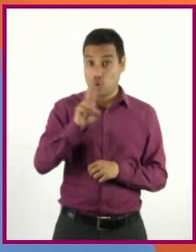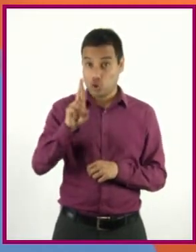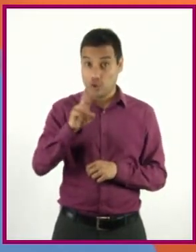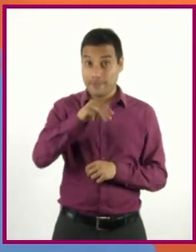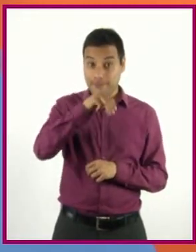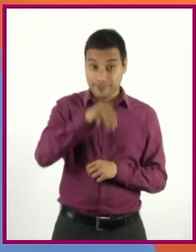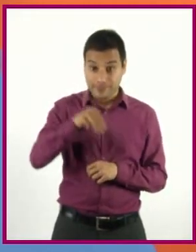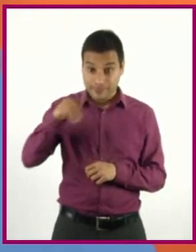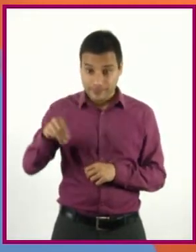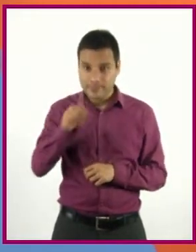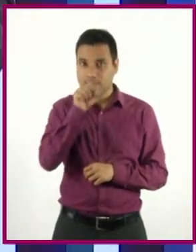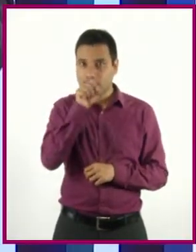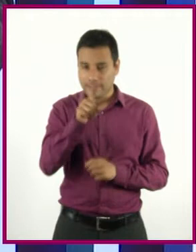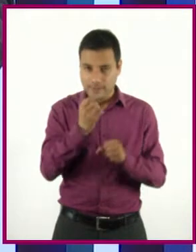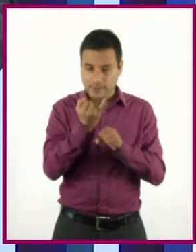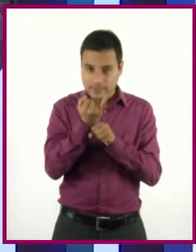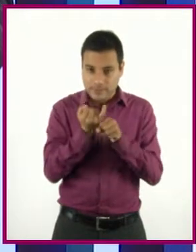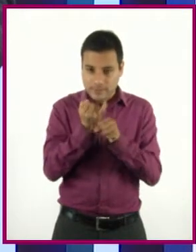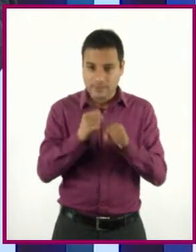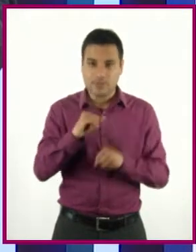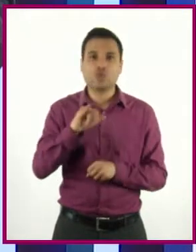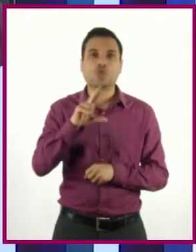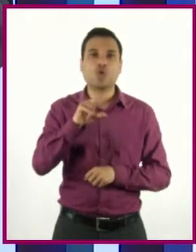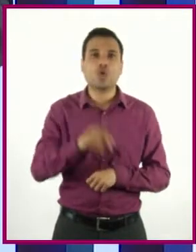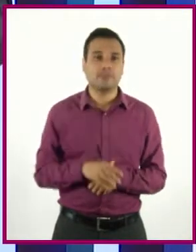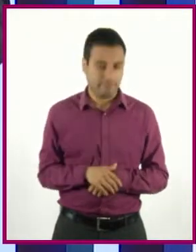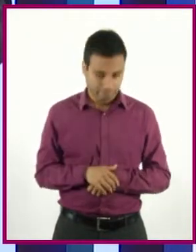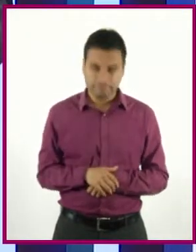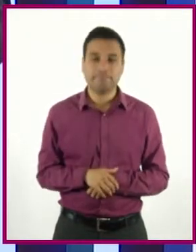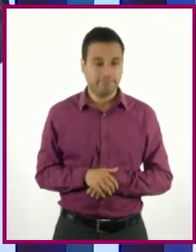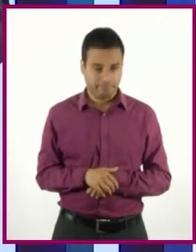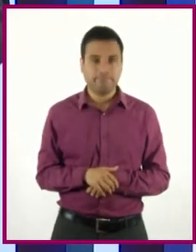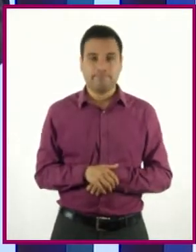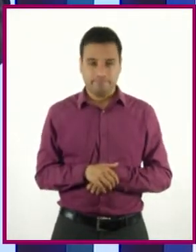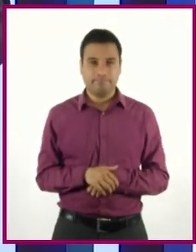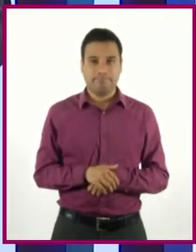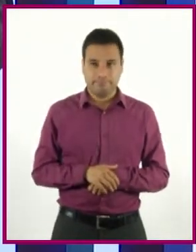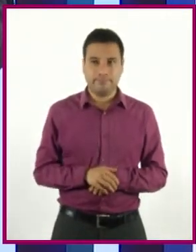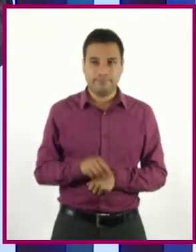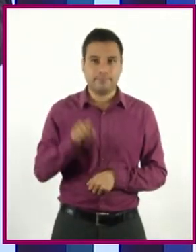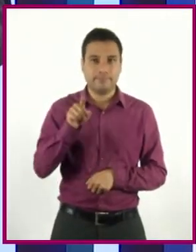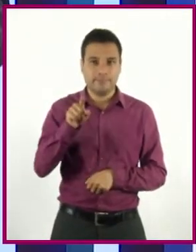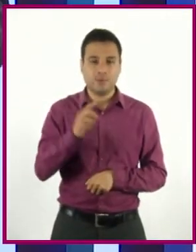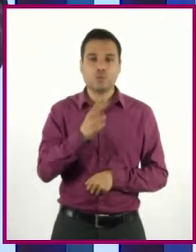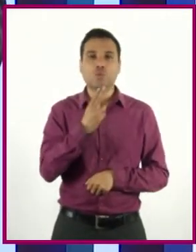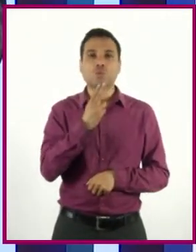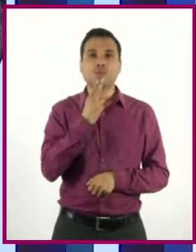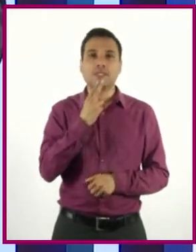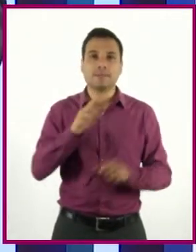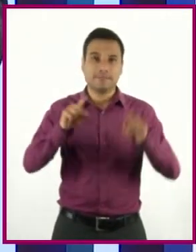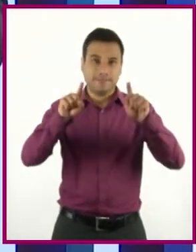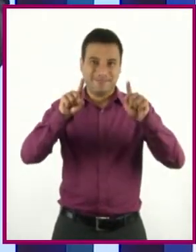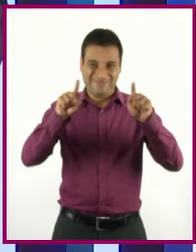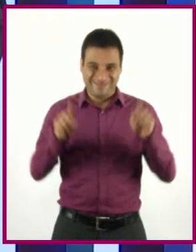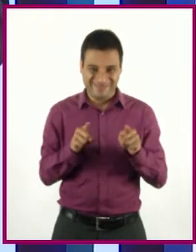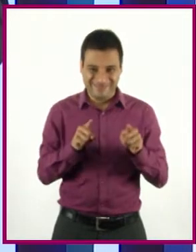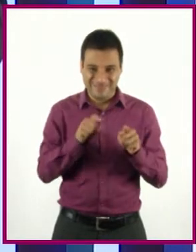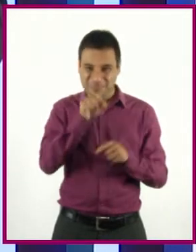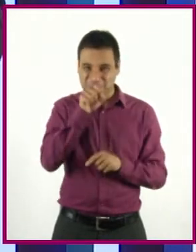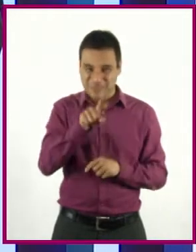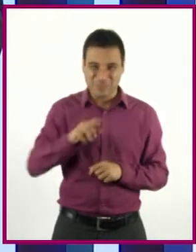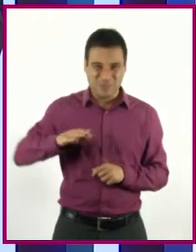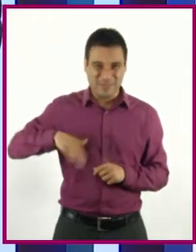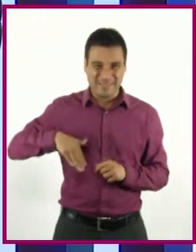también los estudió, ¿cierto? Ciertamente. Él utilizó los paréntesis de Moshinsky de los que hablábamos hace un